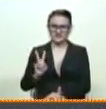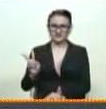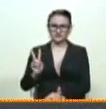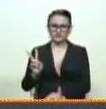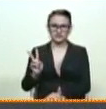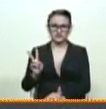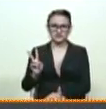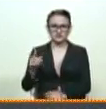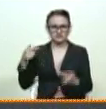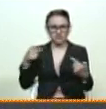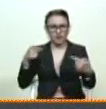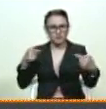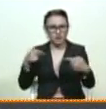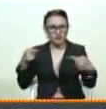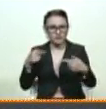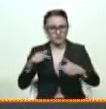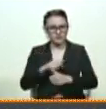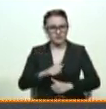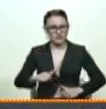la vía de las armas,